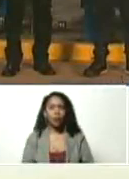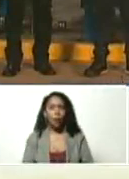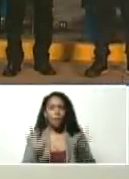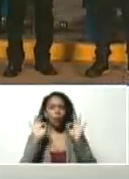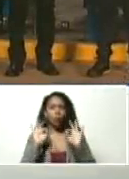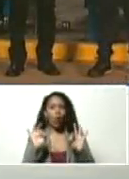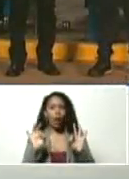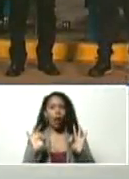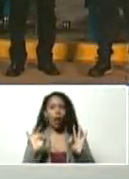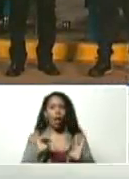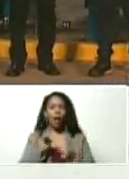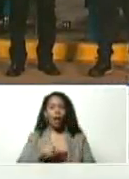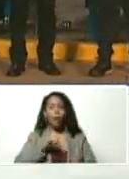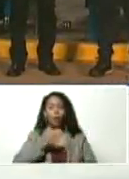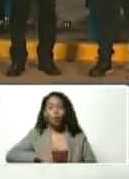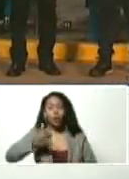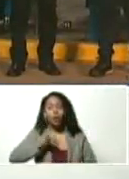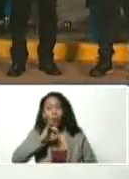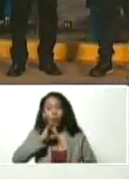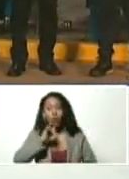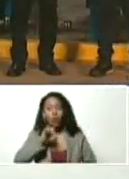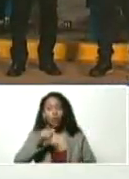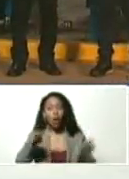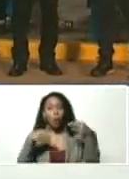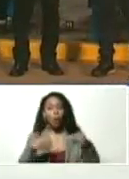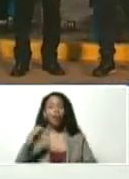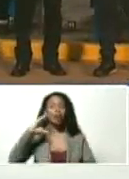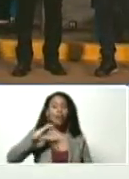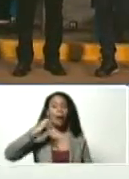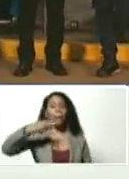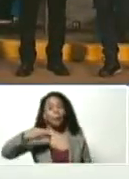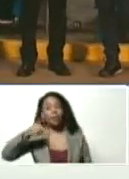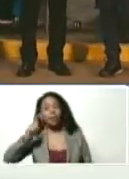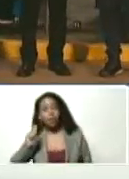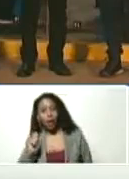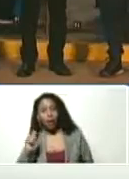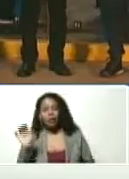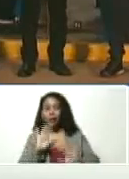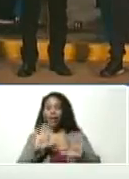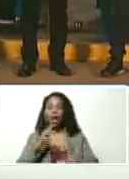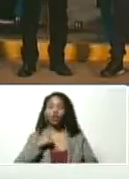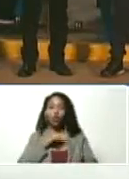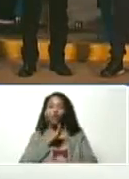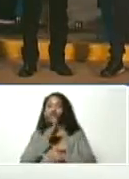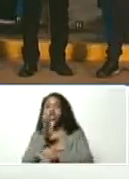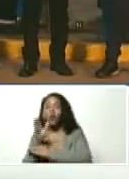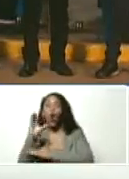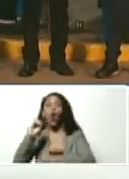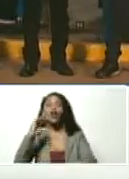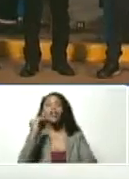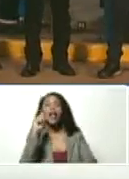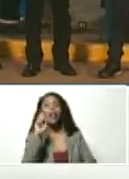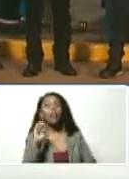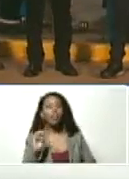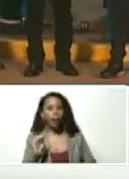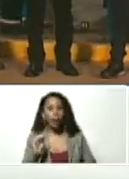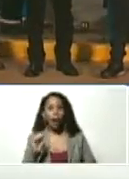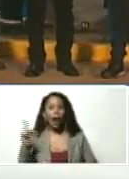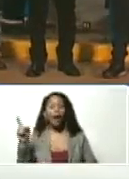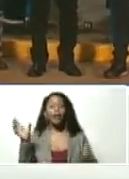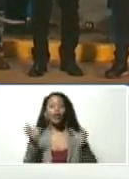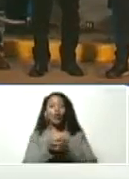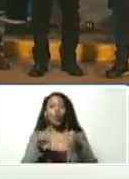puntuales detalles del papel de los CPT. Ya estuvimos en Oriente, en el complejo petroquímico